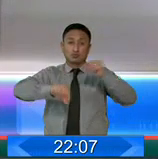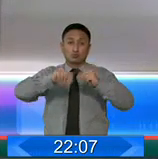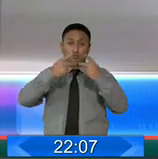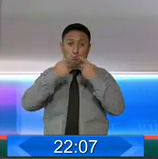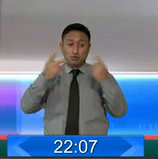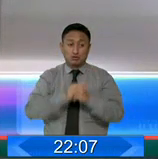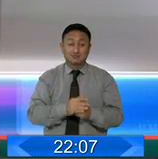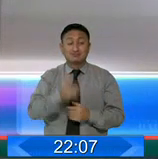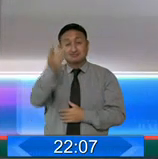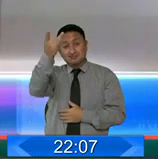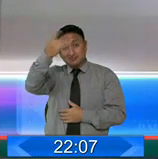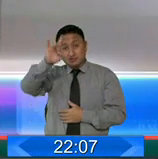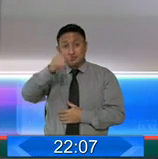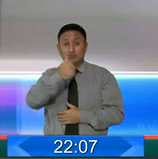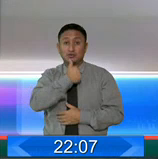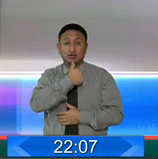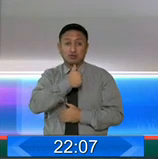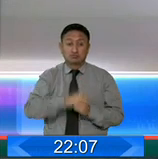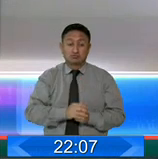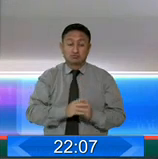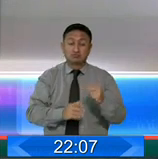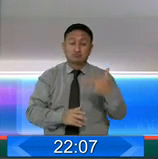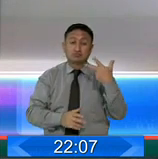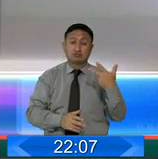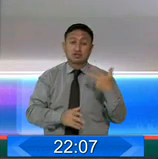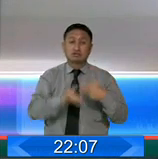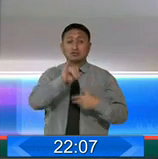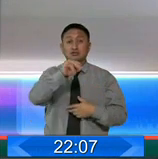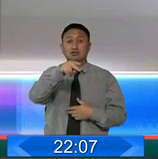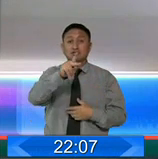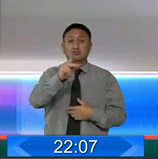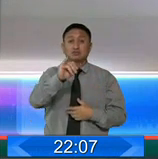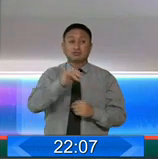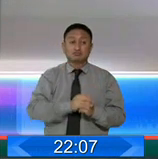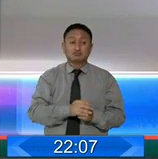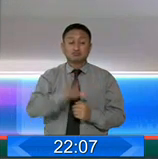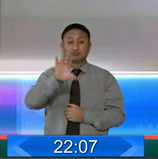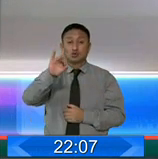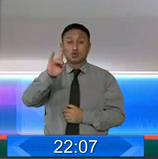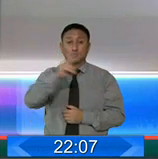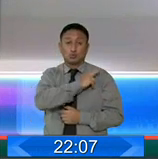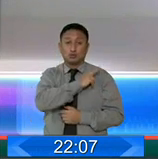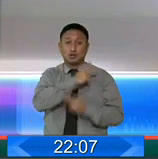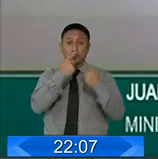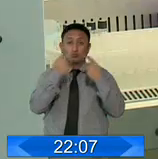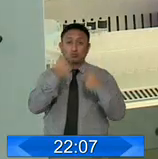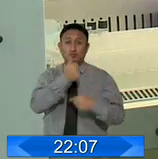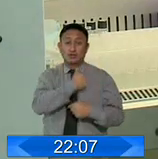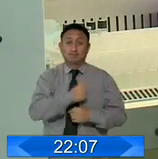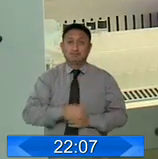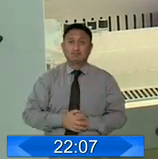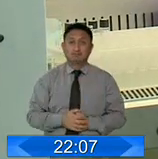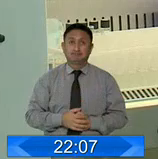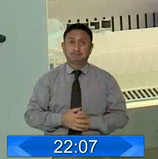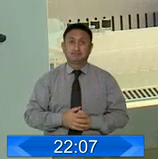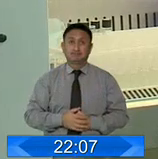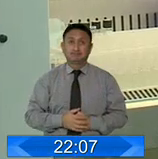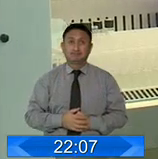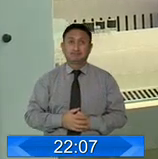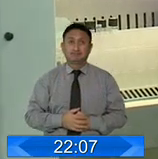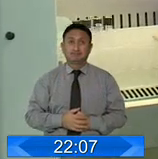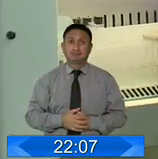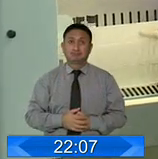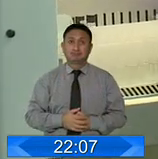y 18 privados 3 del insti 8 de universidades públicas y privadas informó